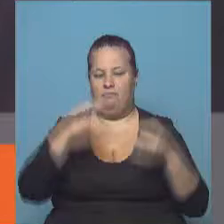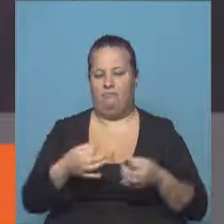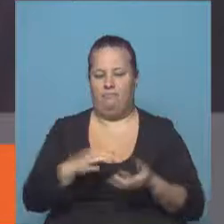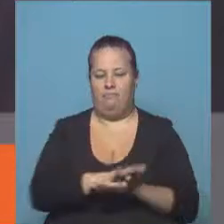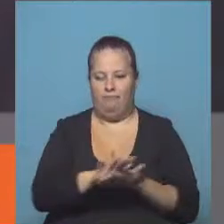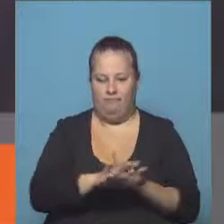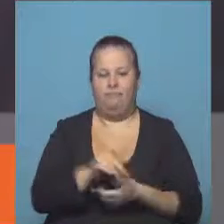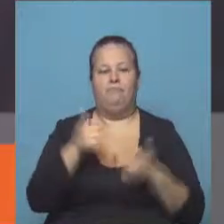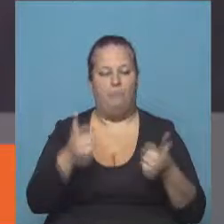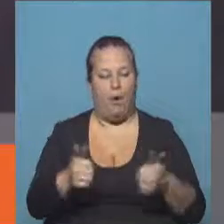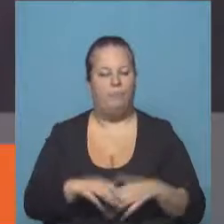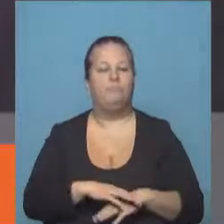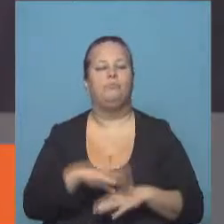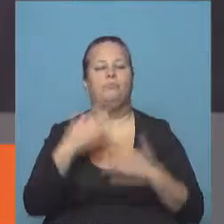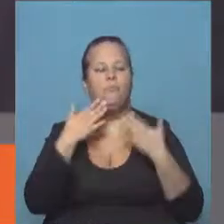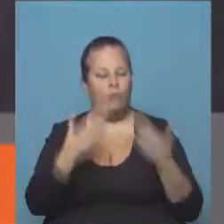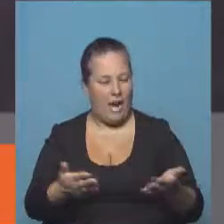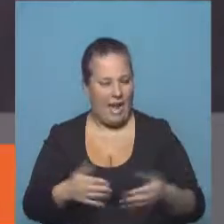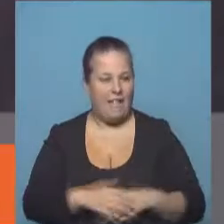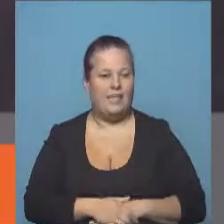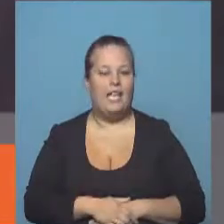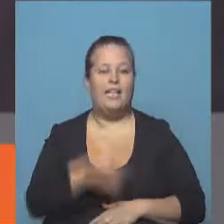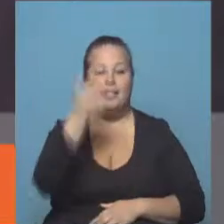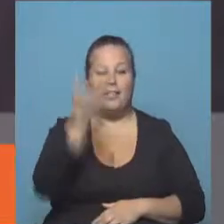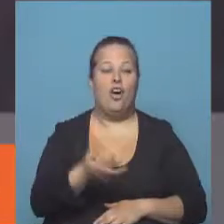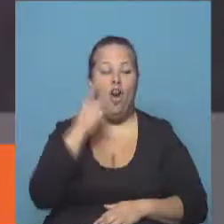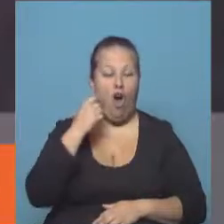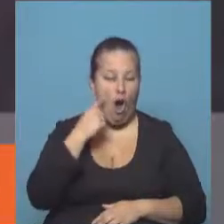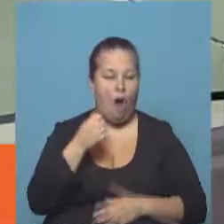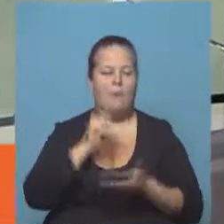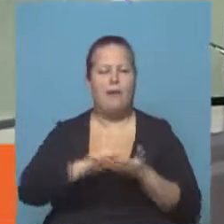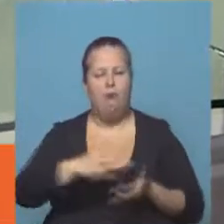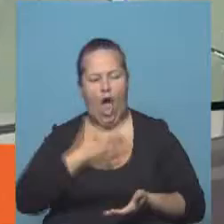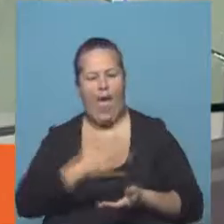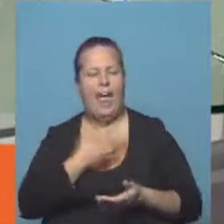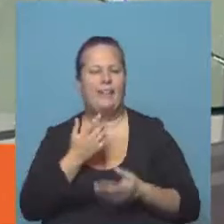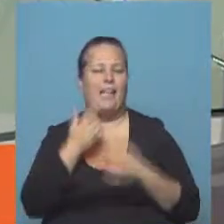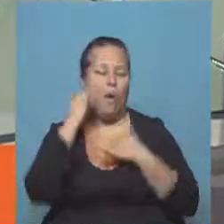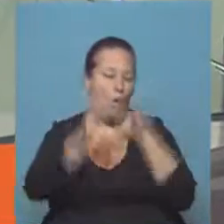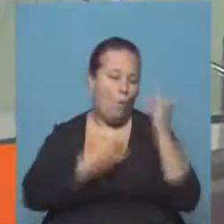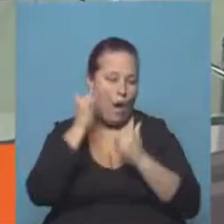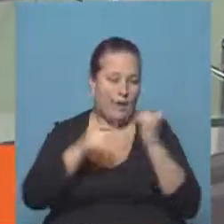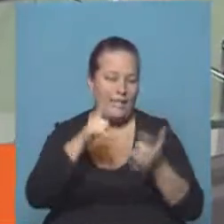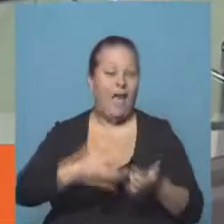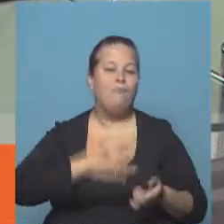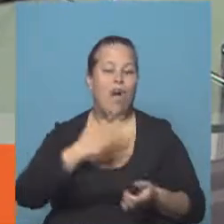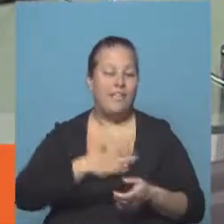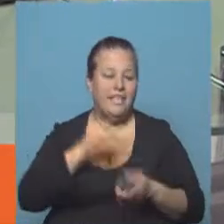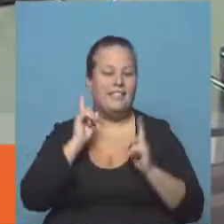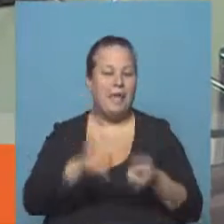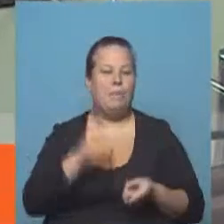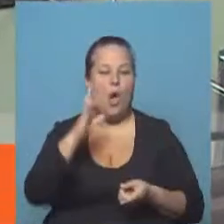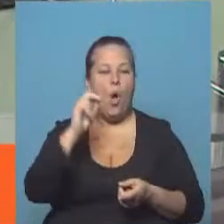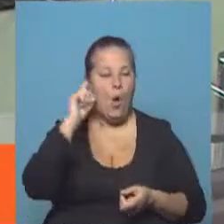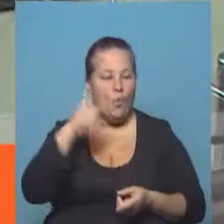persuasión. Bien. Santiago, muchas gracias. El hombre ensayista, poeta, expresa esa poesía, y la de Borges,